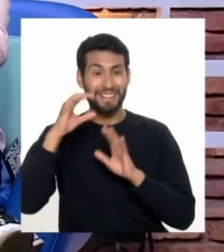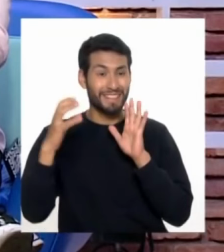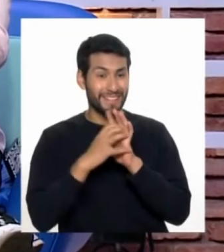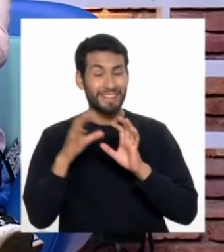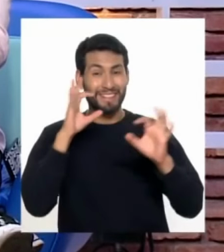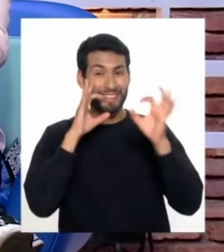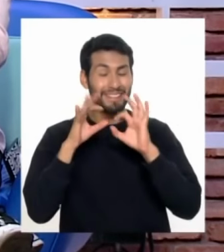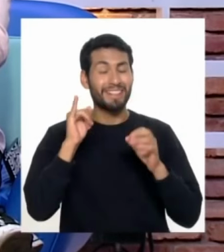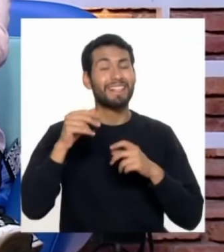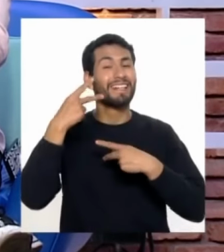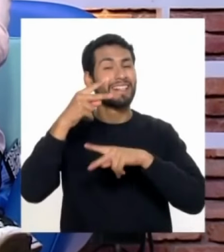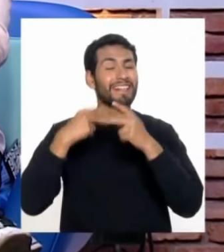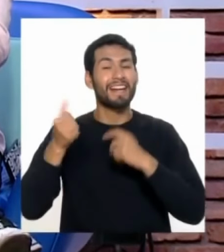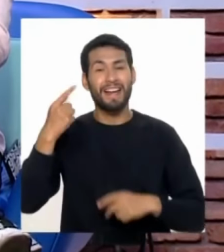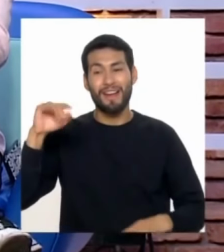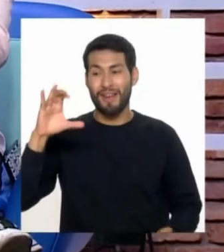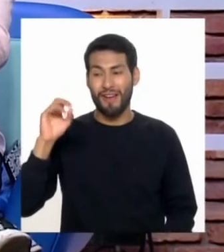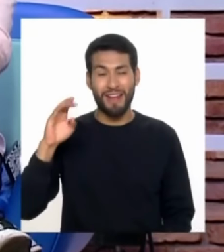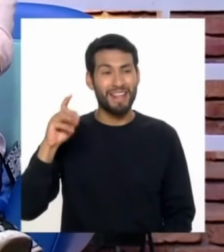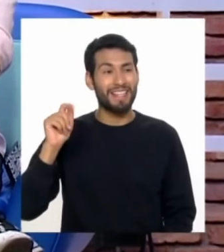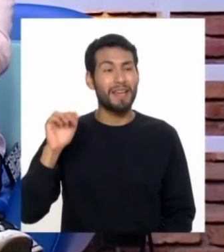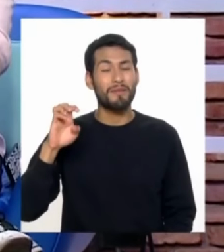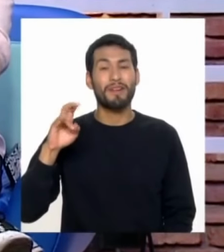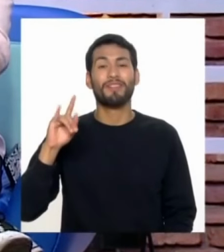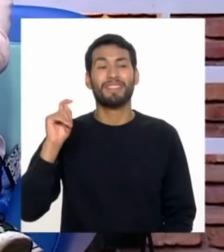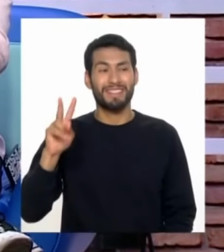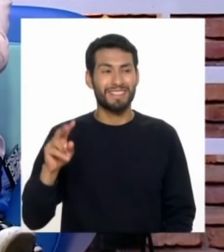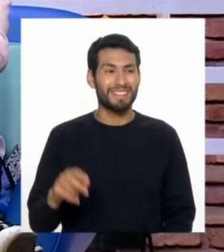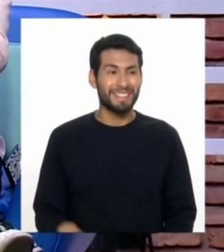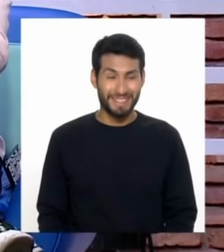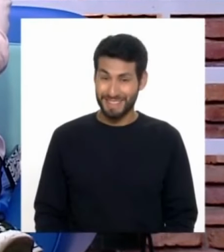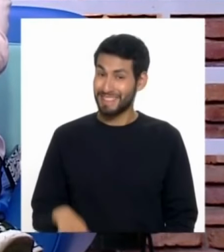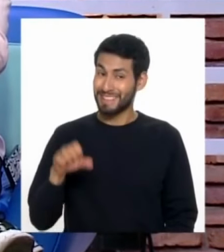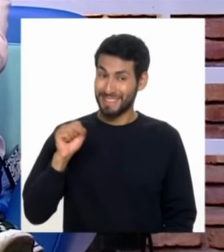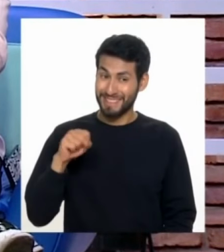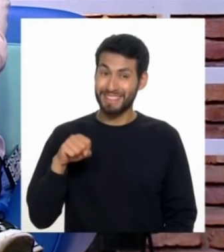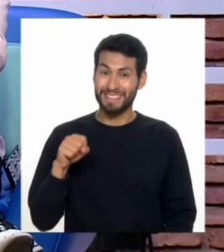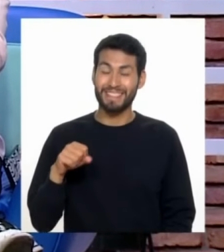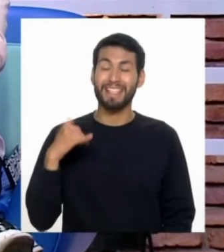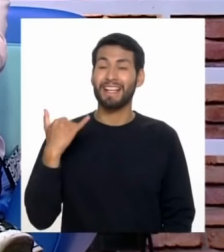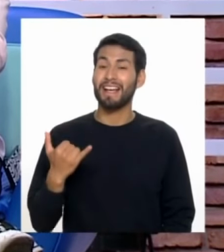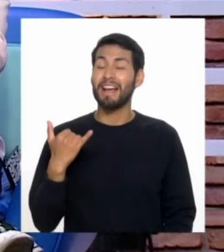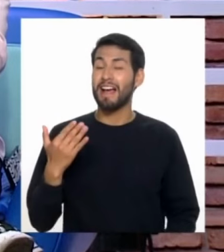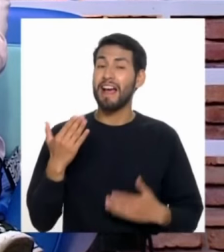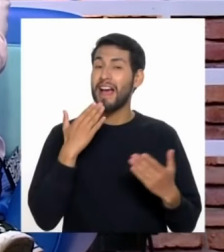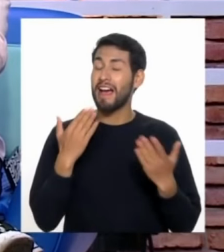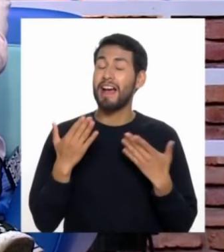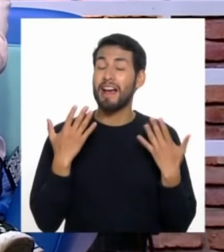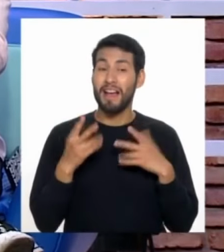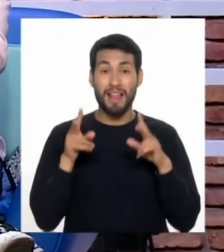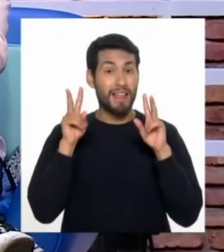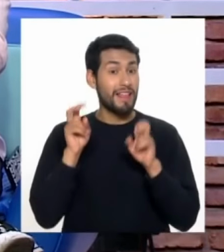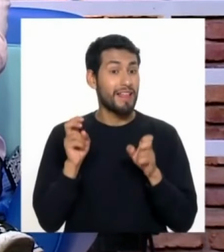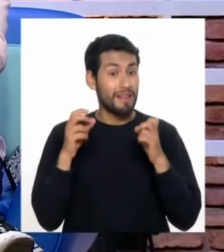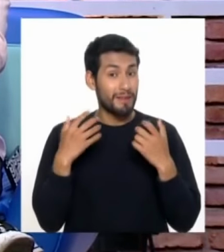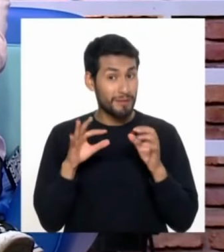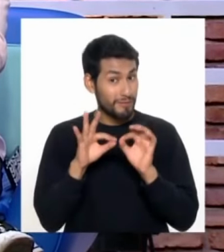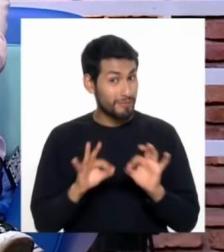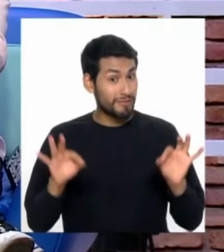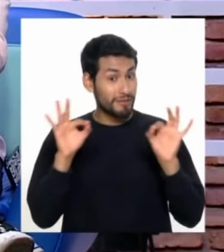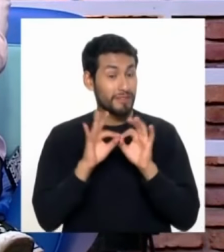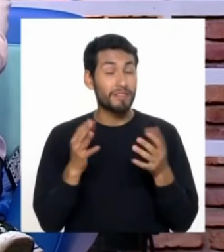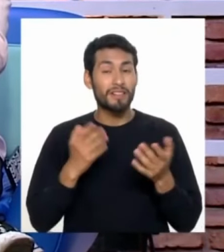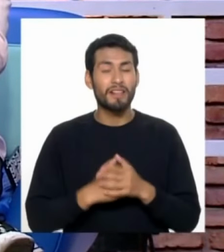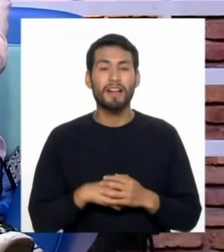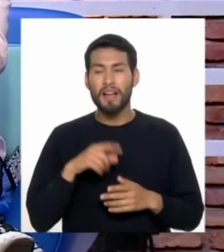en Instagram, en Facebook y también en TikTok como @ConectaPerúTV. Así es, y Vamos hoy a hablar de un tema bastante importante. Ese